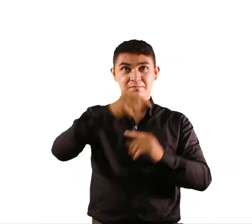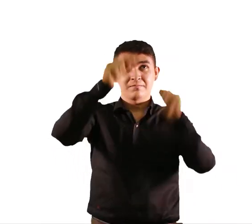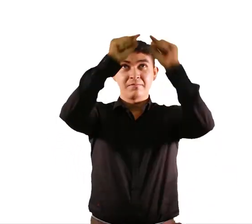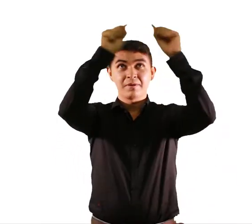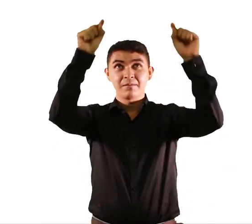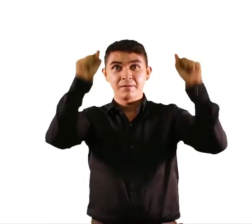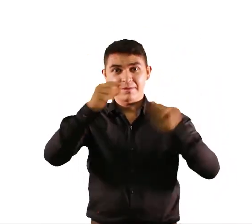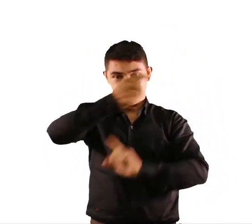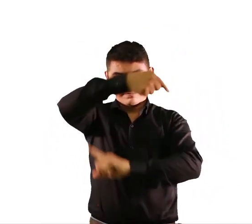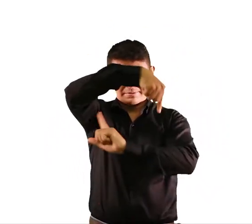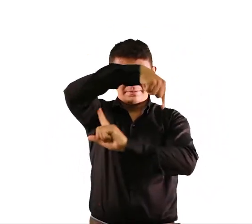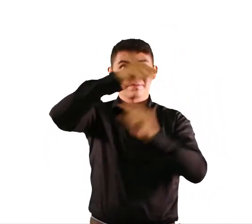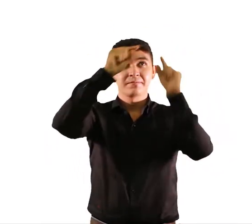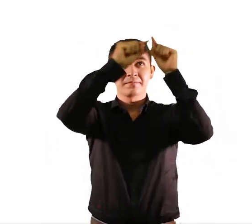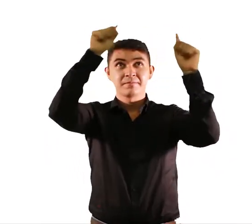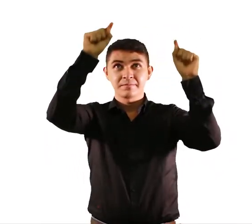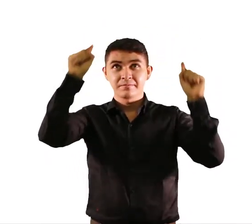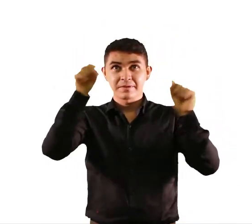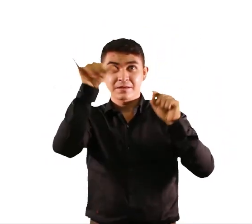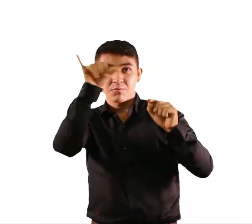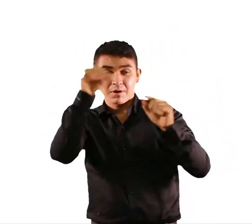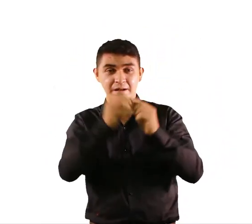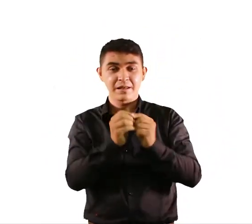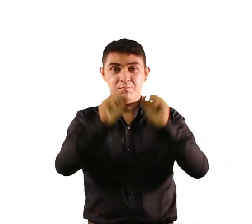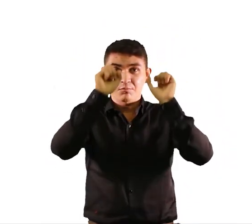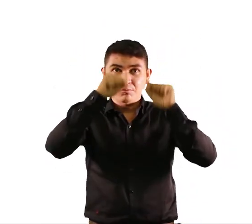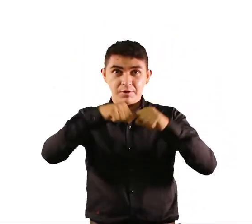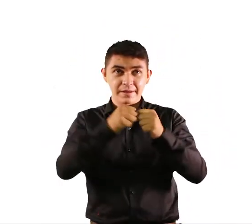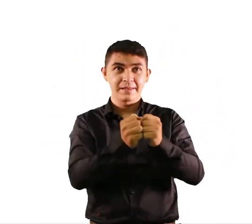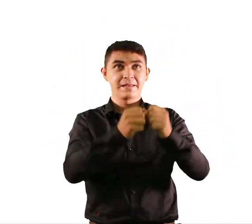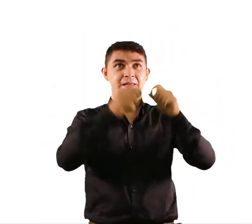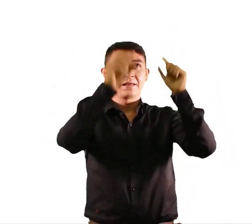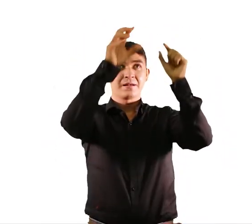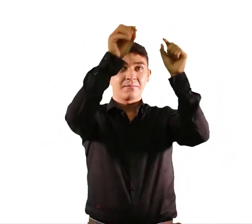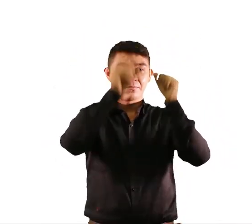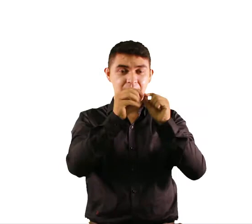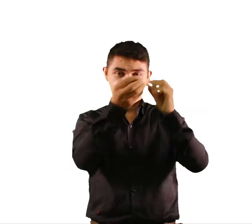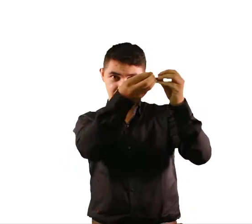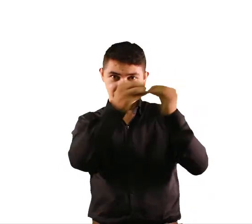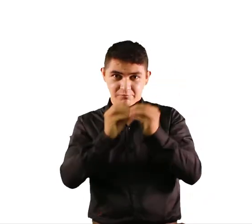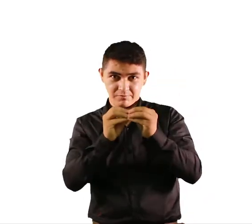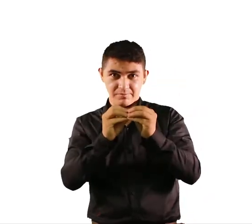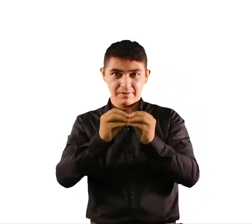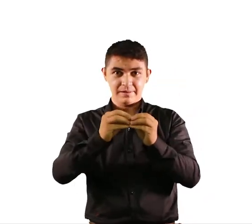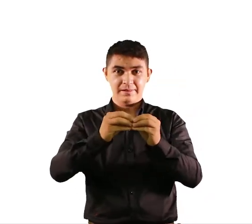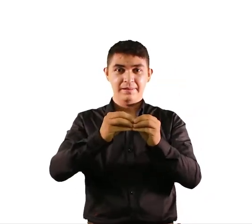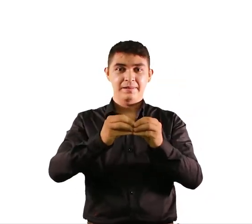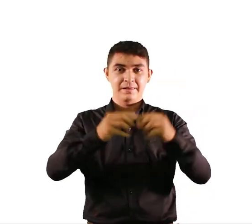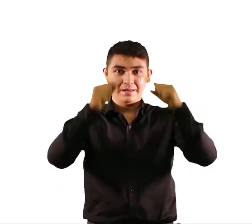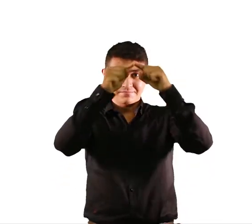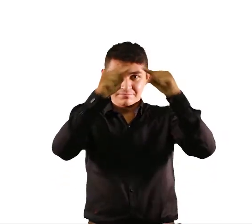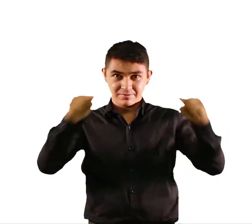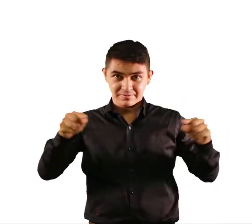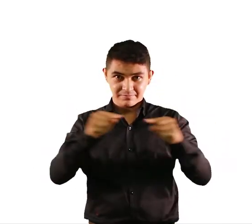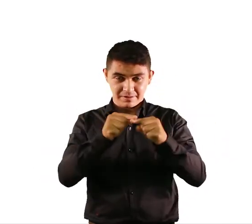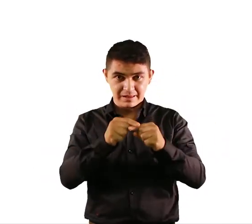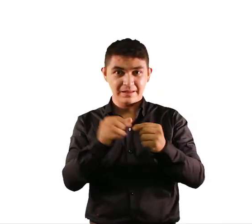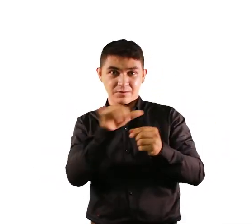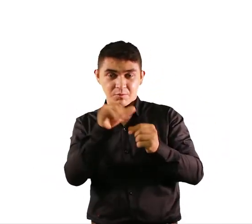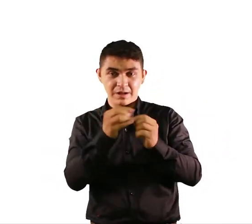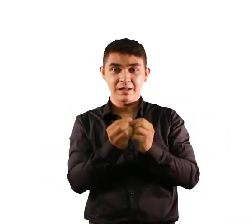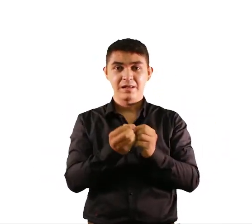descomponer en triángulos, como observamos en las dos imágenes de la izquierda.